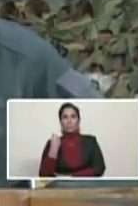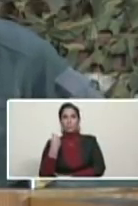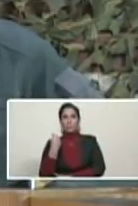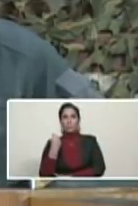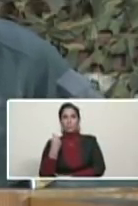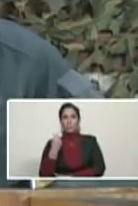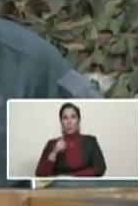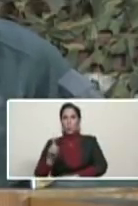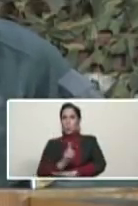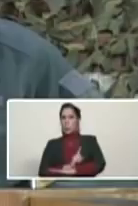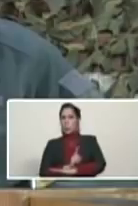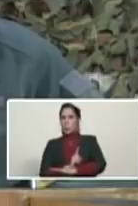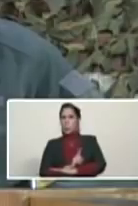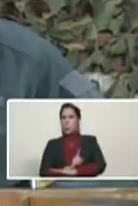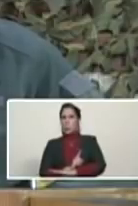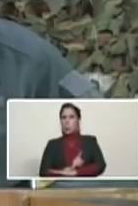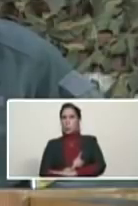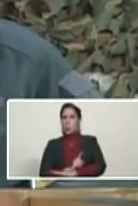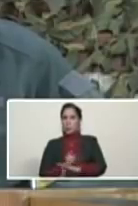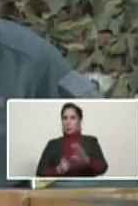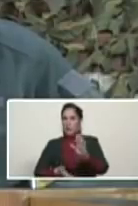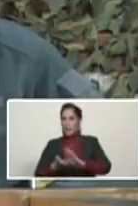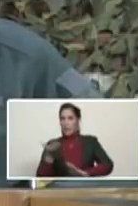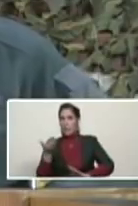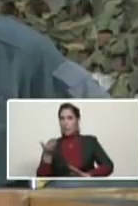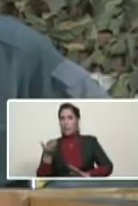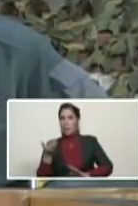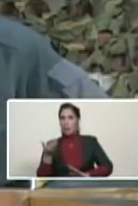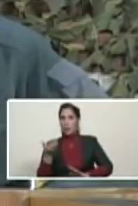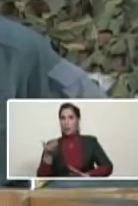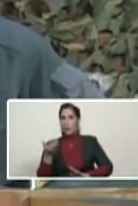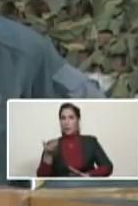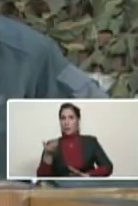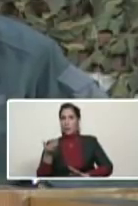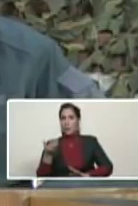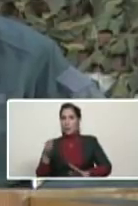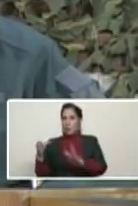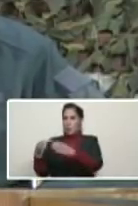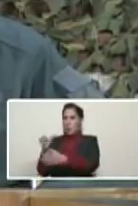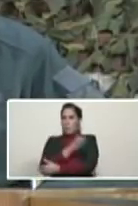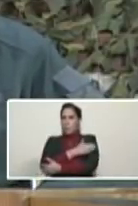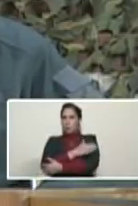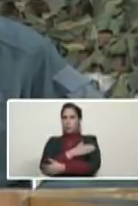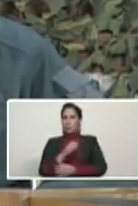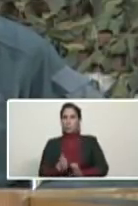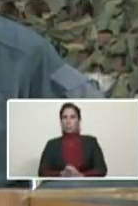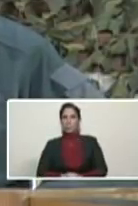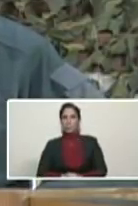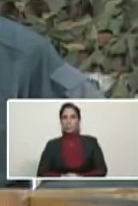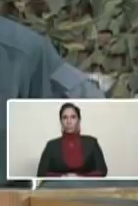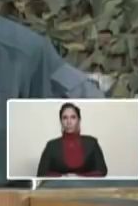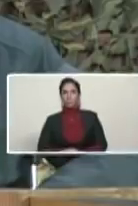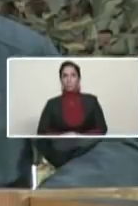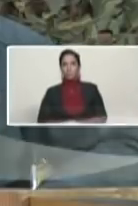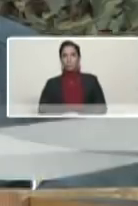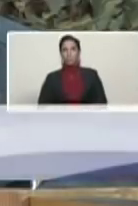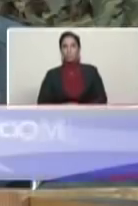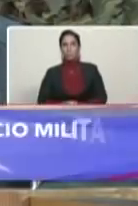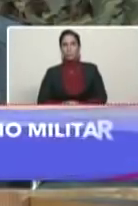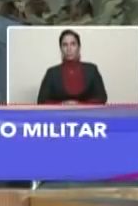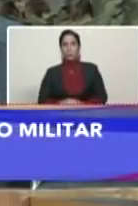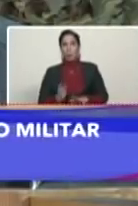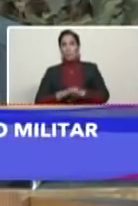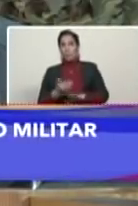inmediatamente salieron, bueno, los que ni lavan ni prestan la batea. Bravos porque yo